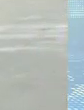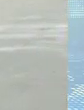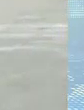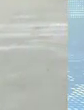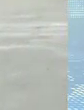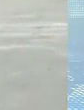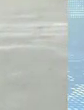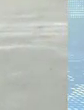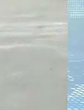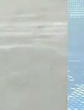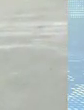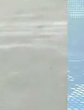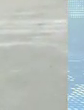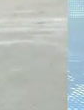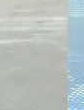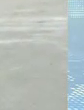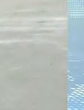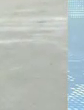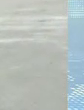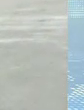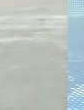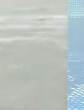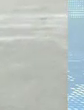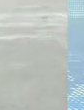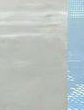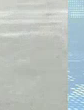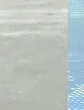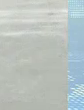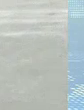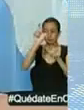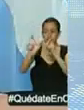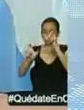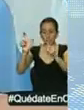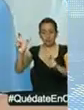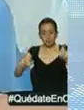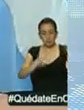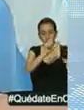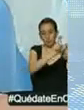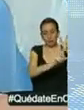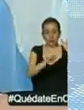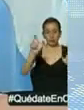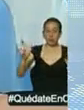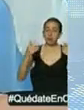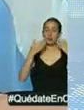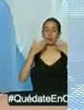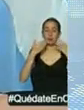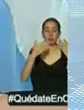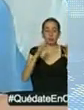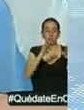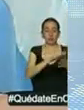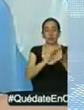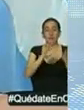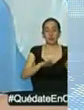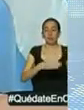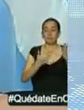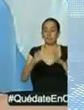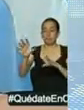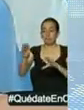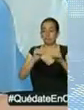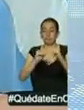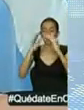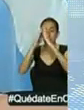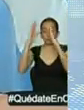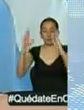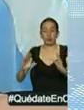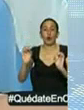casa. Espérate que el kit te llegará a tu casa. Yo creo que tienen que buscar otra manera, cómo llegar con estos kits